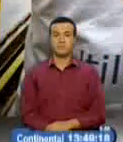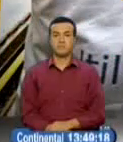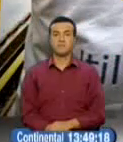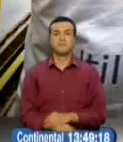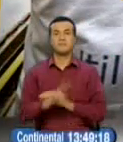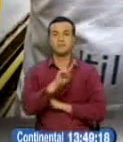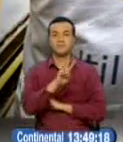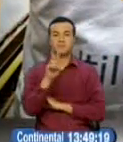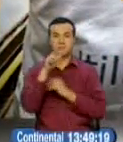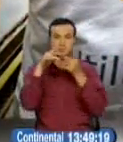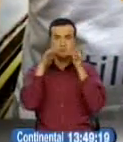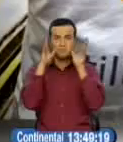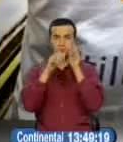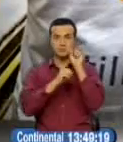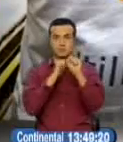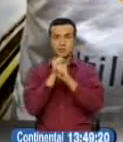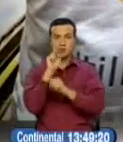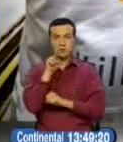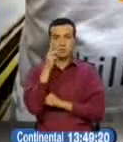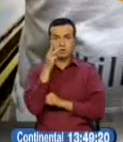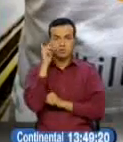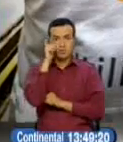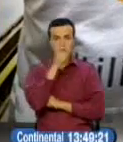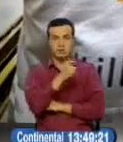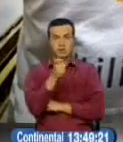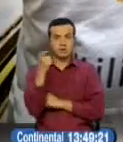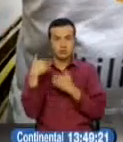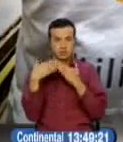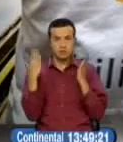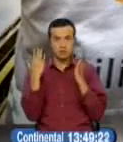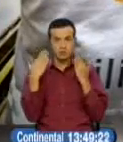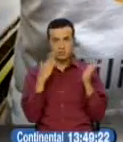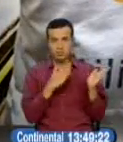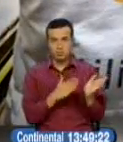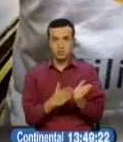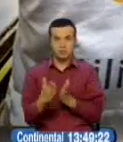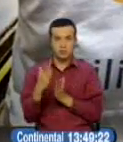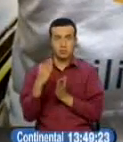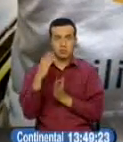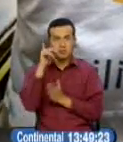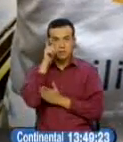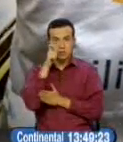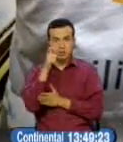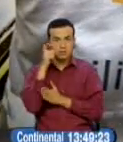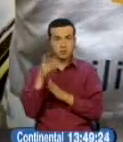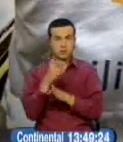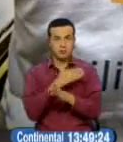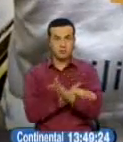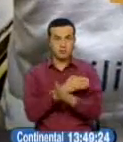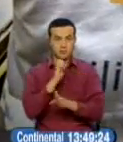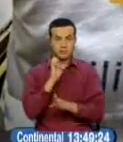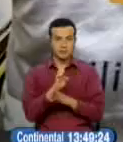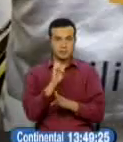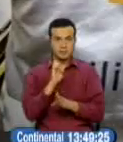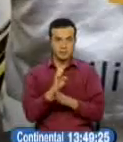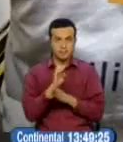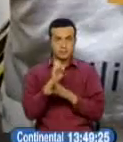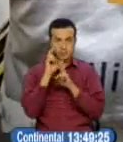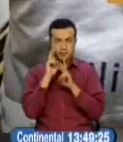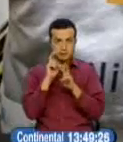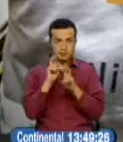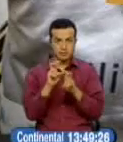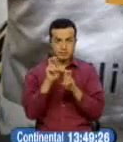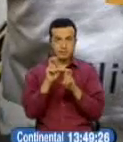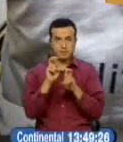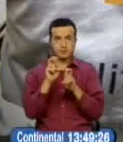Desde el 22 de diciembre de 2016, la Fiscalía abrió de oficio una investigación previa, luego de que Ecuador apareciera en la indagación que